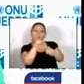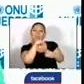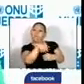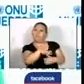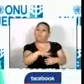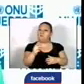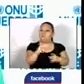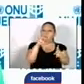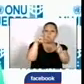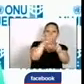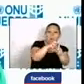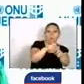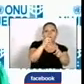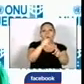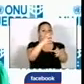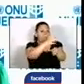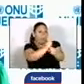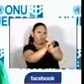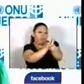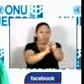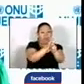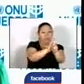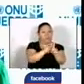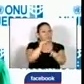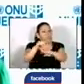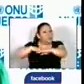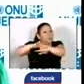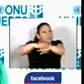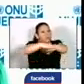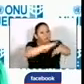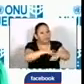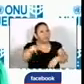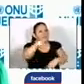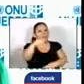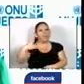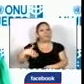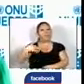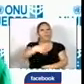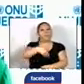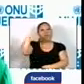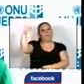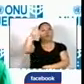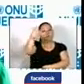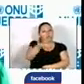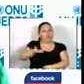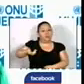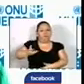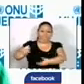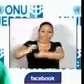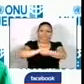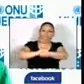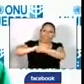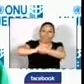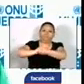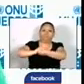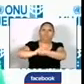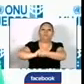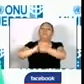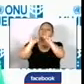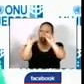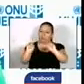violencia sexual también. Y creo que este es un llamado muy importante para el Ministerio de Educación, hay que trabajar con el Ministerio de Educación para